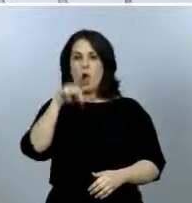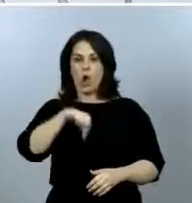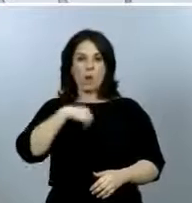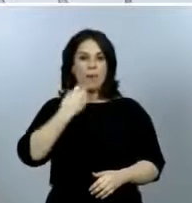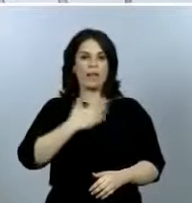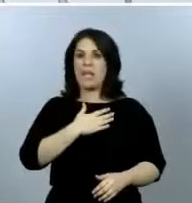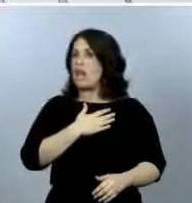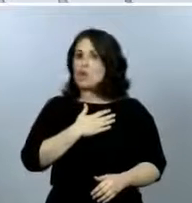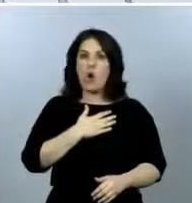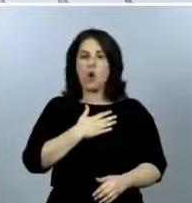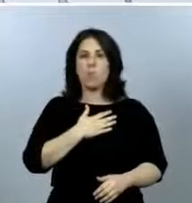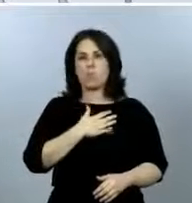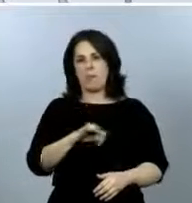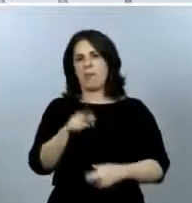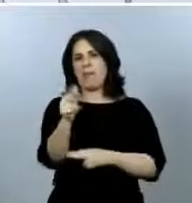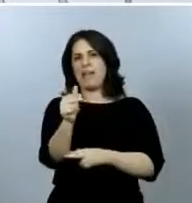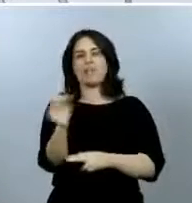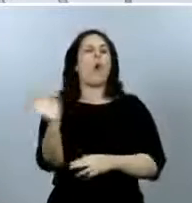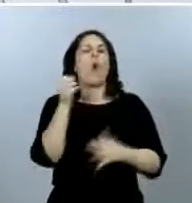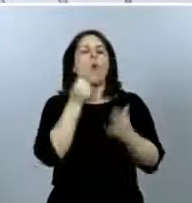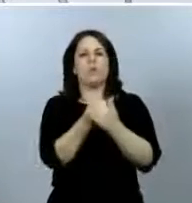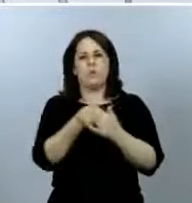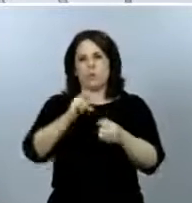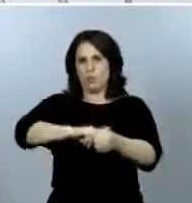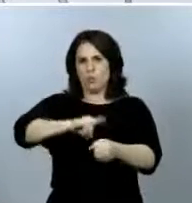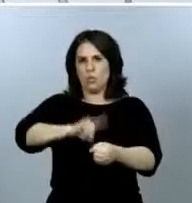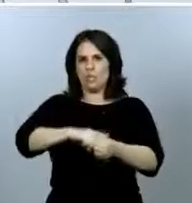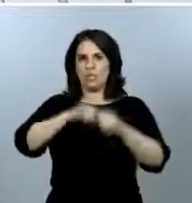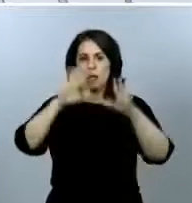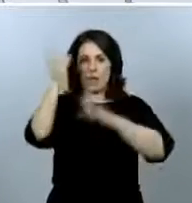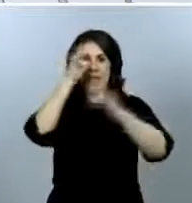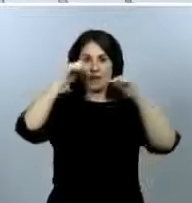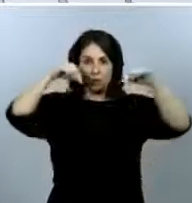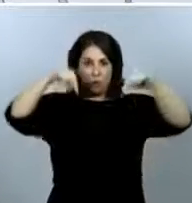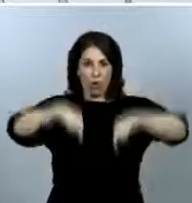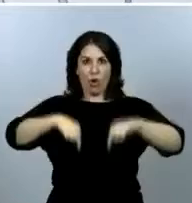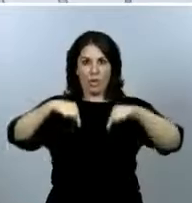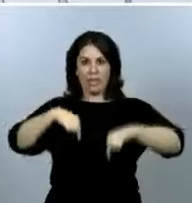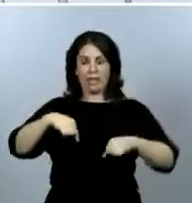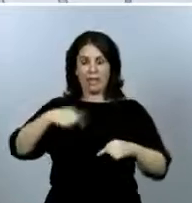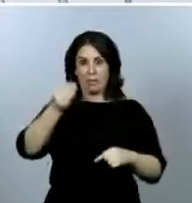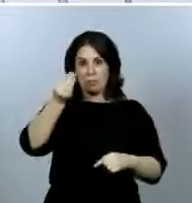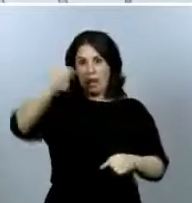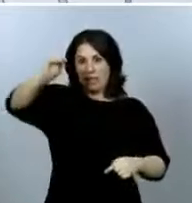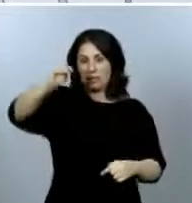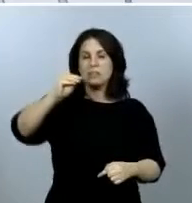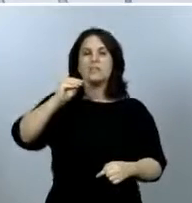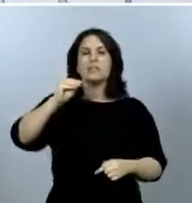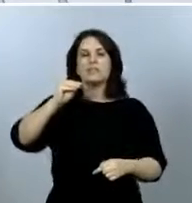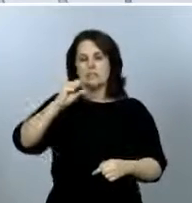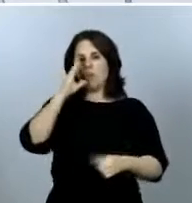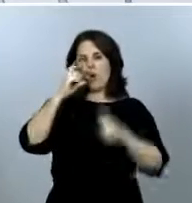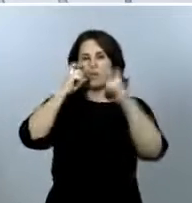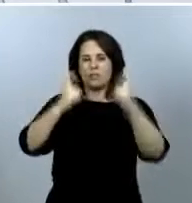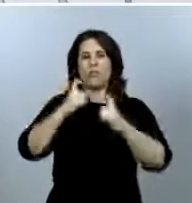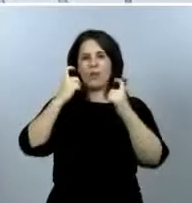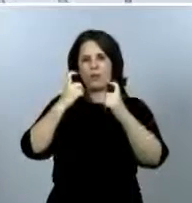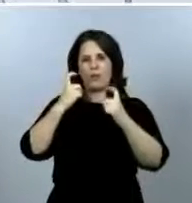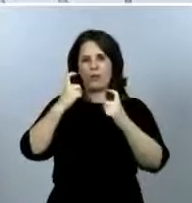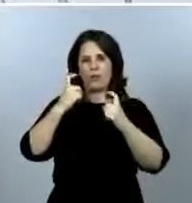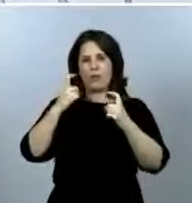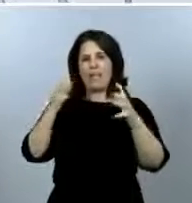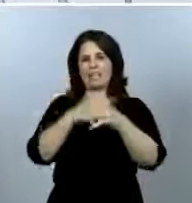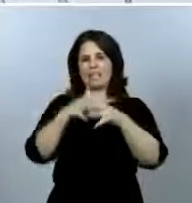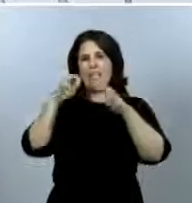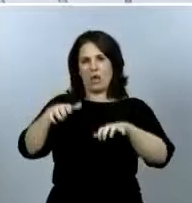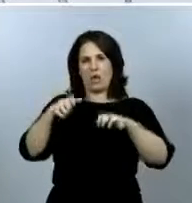pero lo cierto es que los datos que tenemos hoy el incremento se debe a ese esfuerzo de actualización que ha hecho la comunidad autónoma de castilla y león'